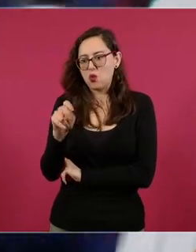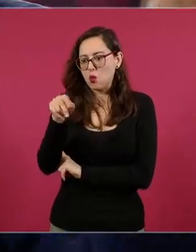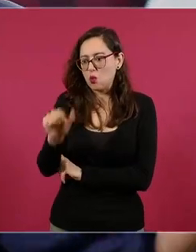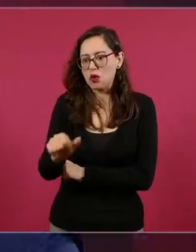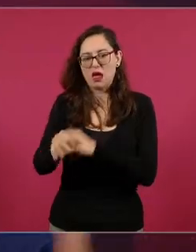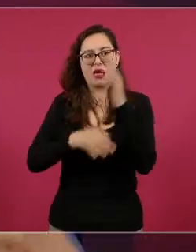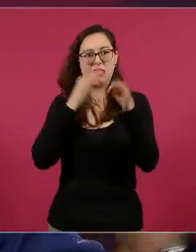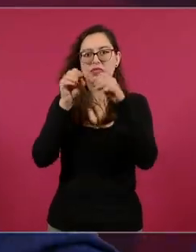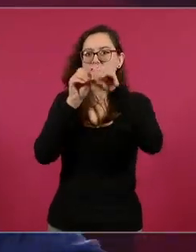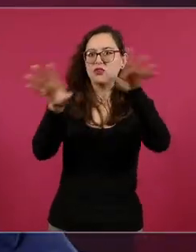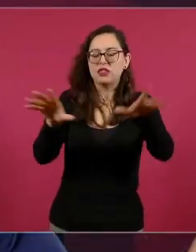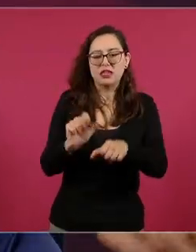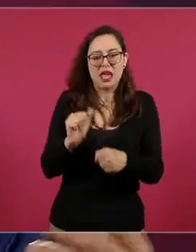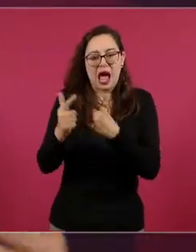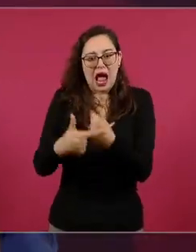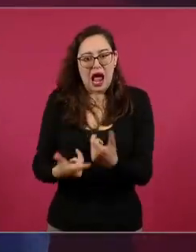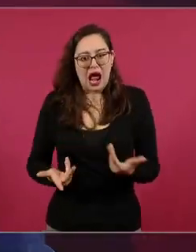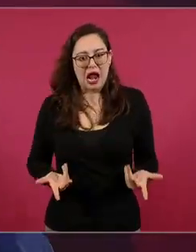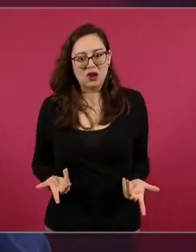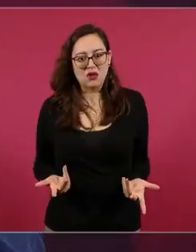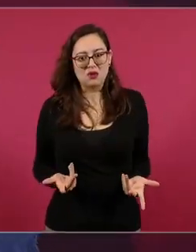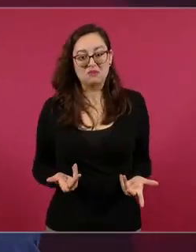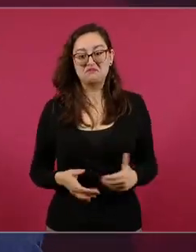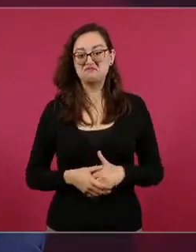Sería muy bueno.